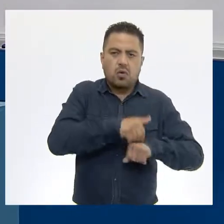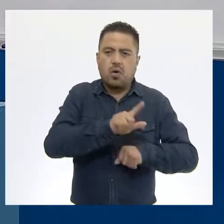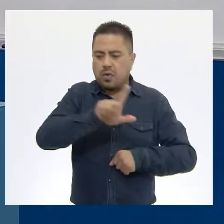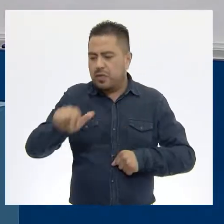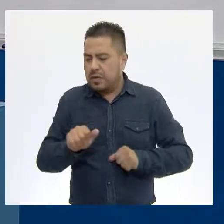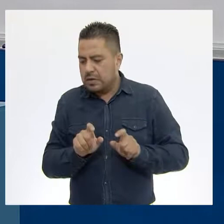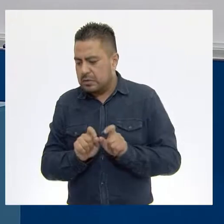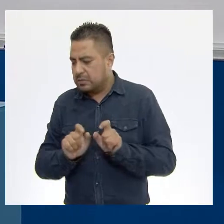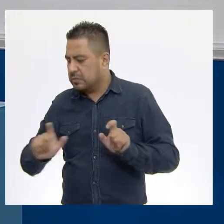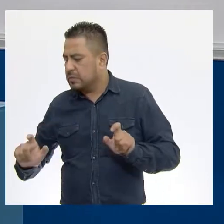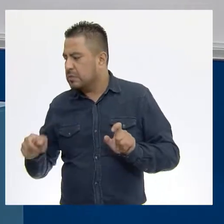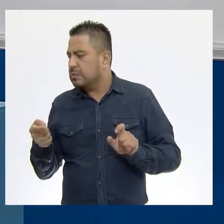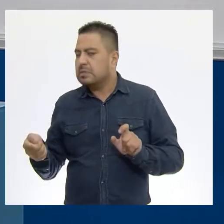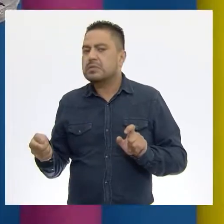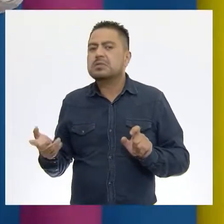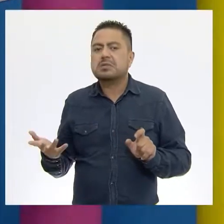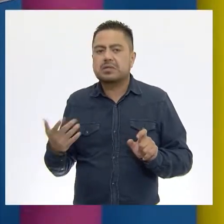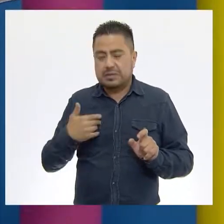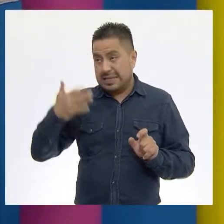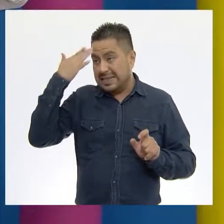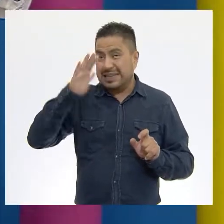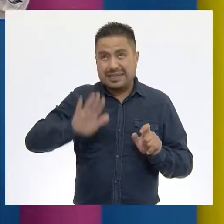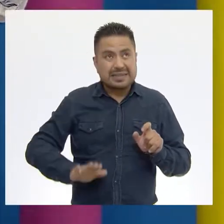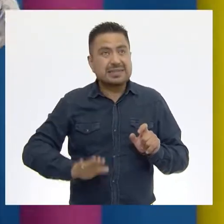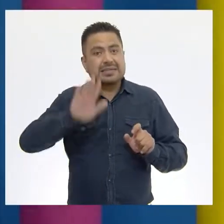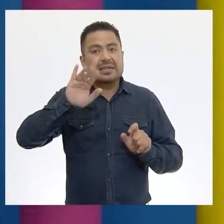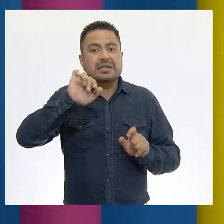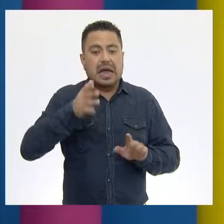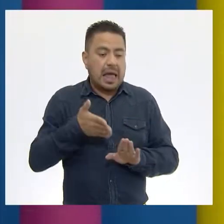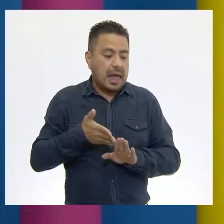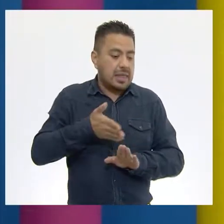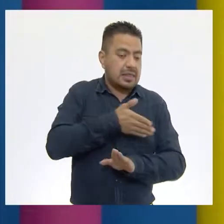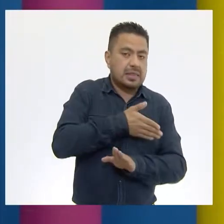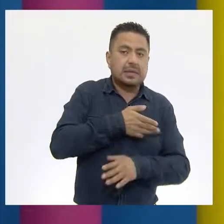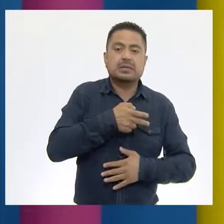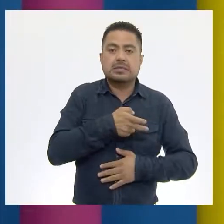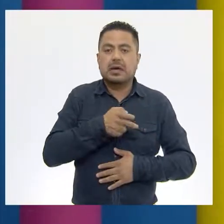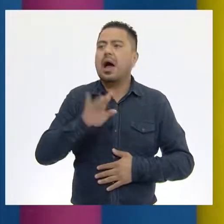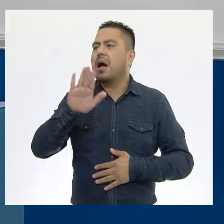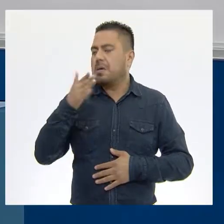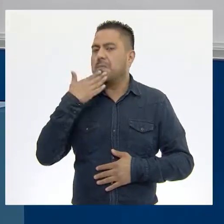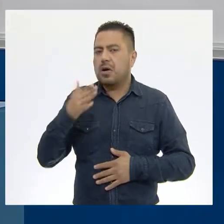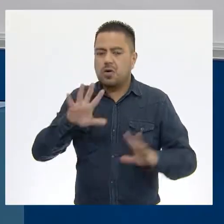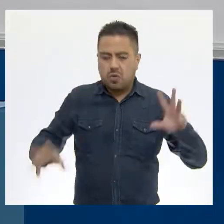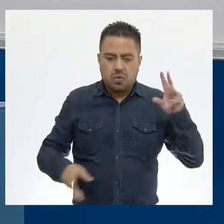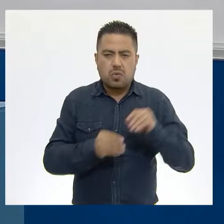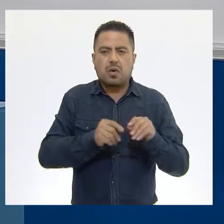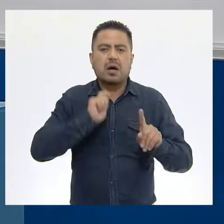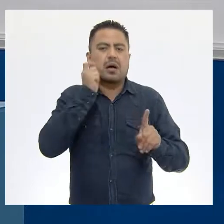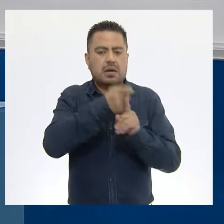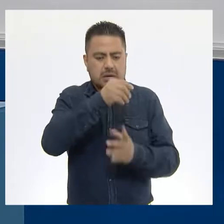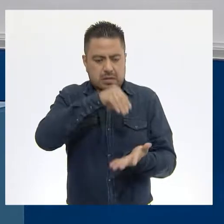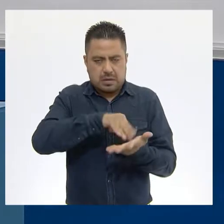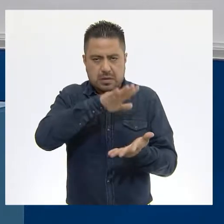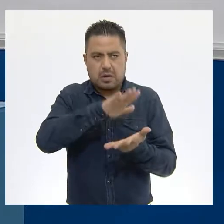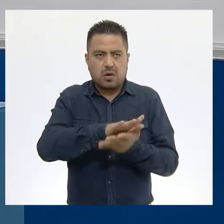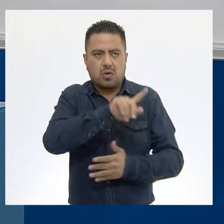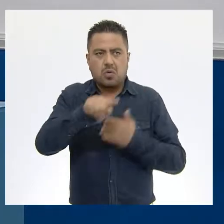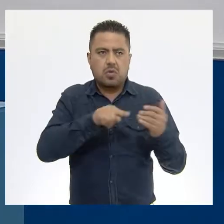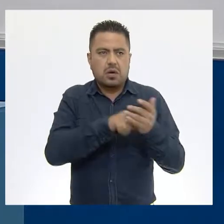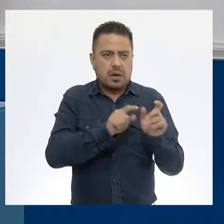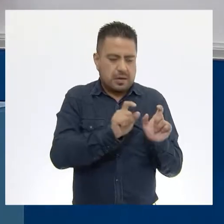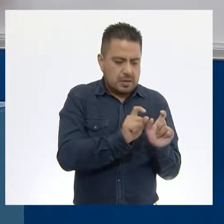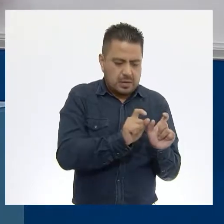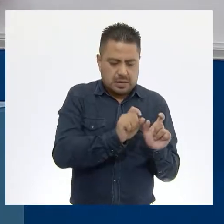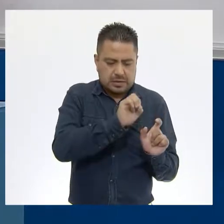de ese número? Yo sé. A ver. Va a estar antes ese número. Muy bien, nuestro entero va a quedar entre este espacio que tenemos